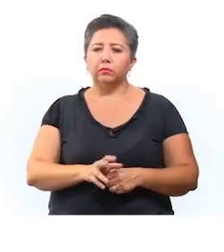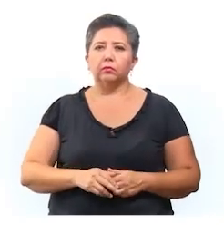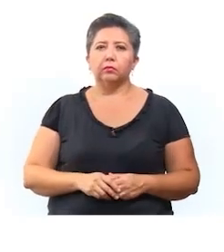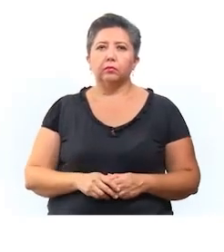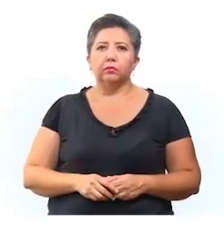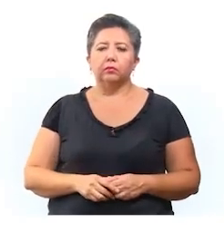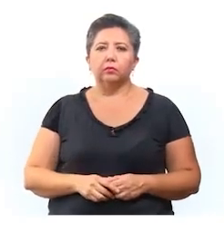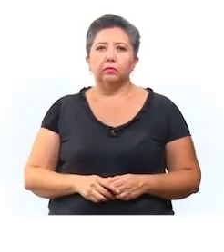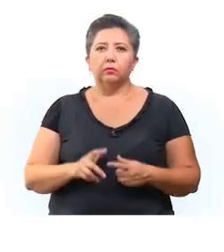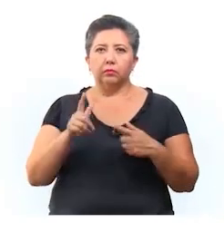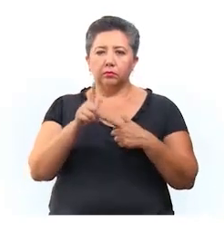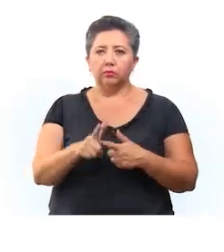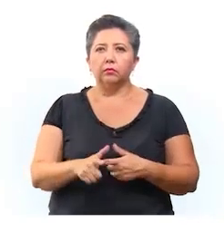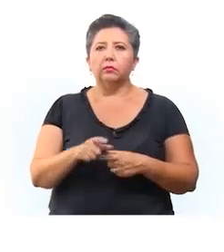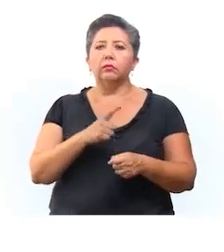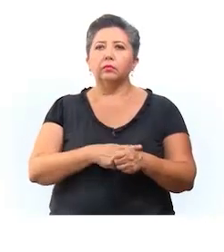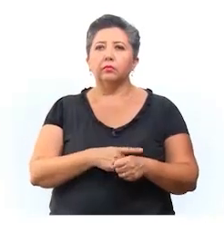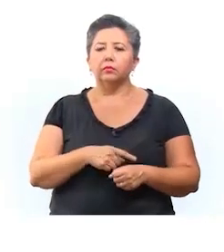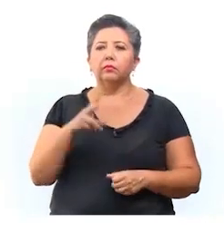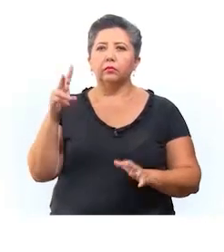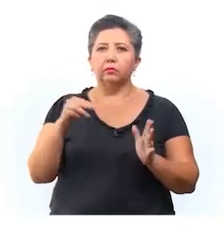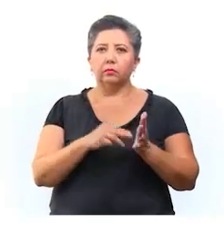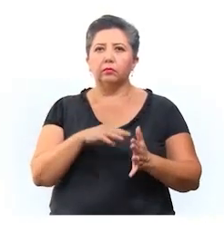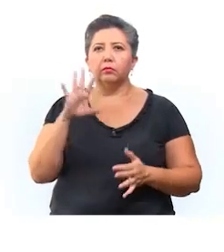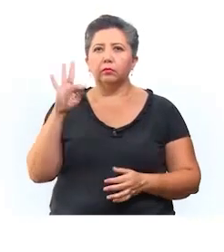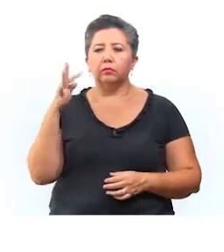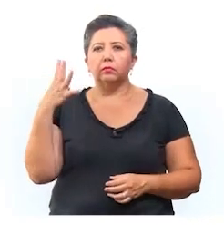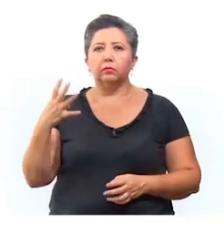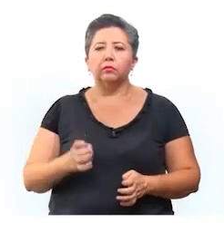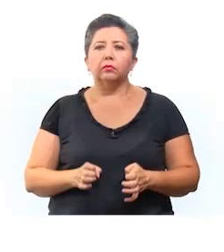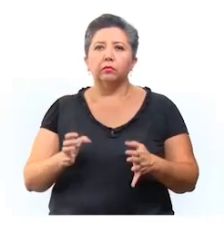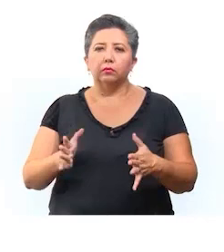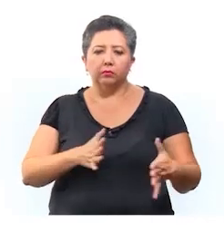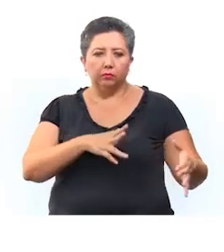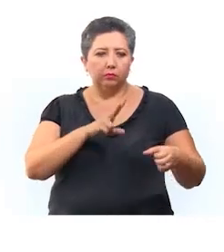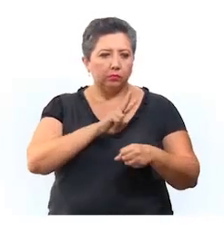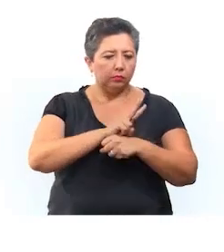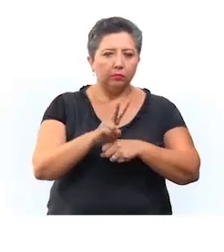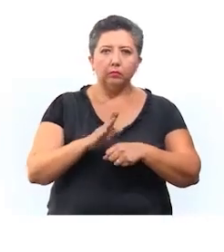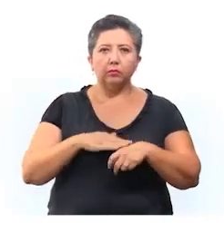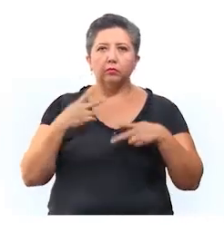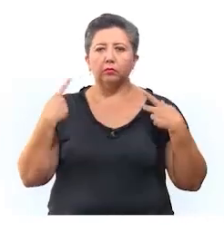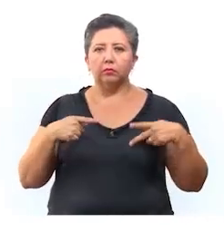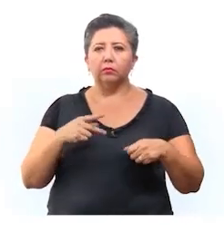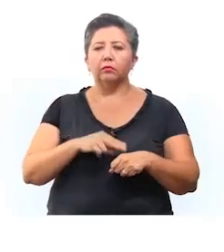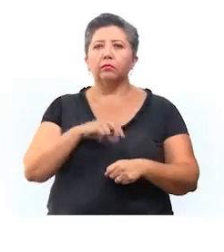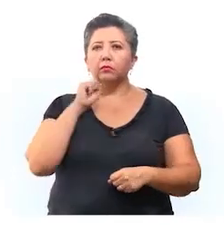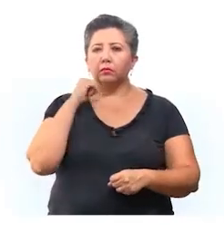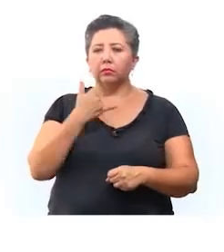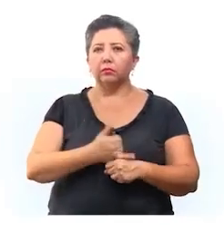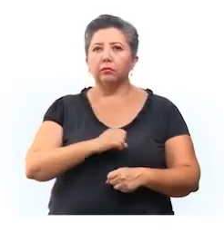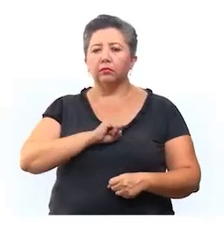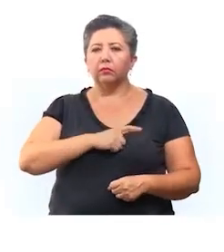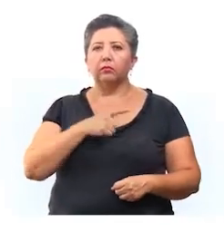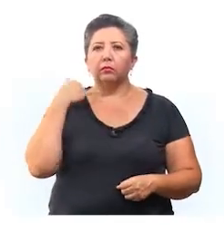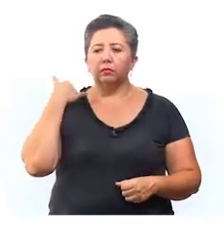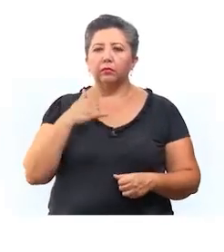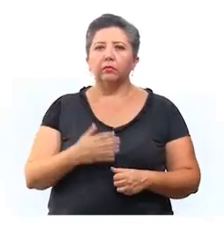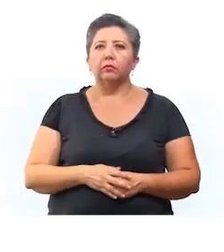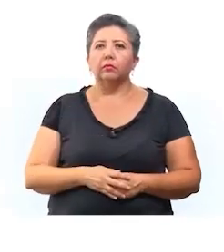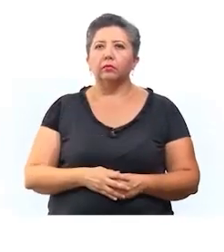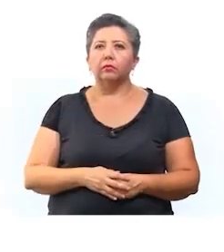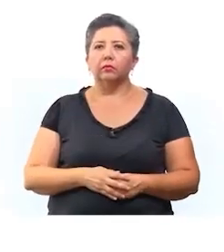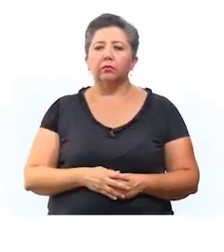coronavirus. De los casos activos, 2.044 están estables, aislados y monitoreados por personal médico de la Secretaría de Salud